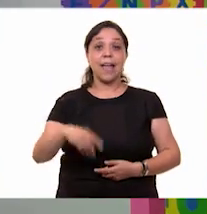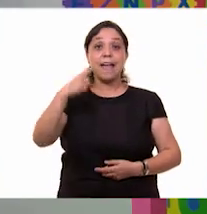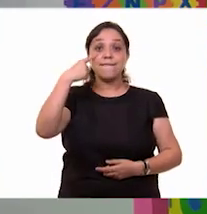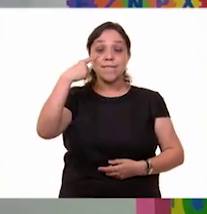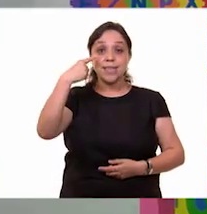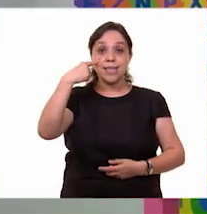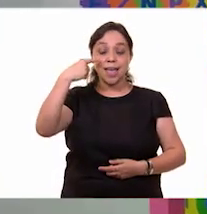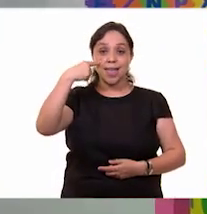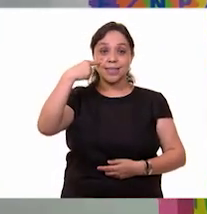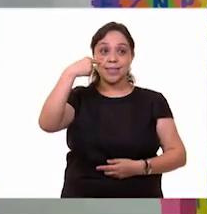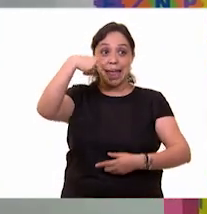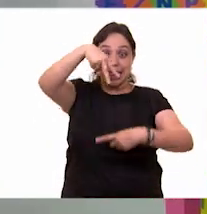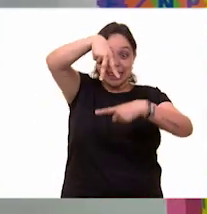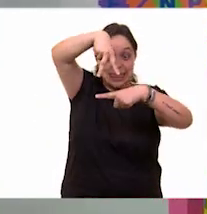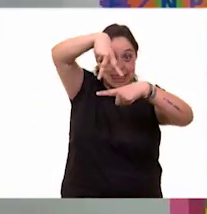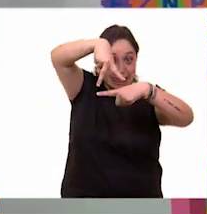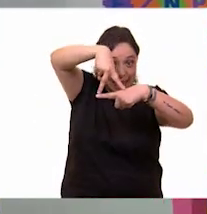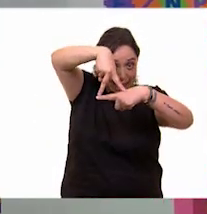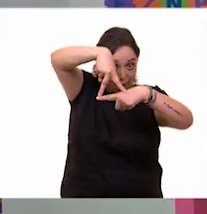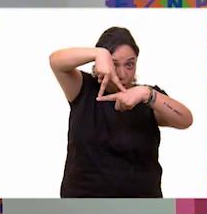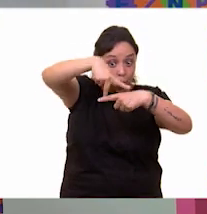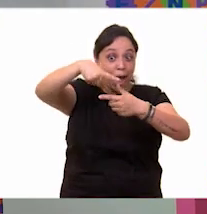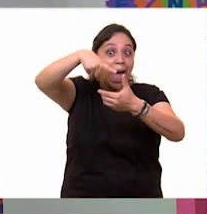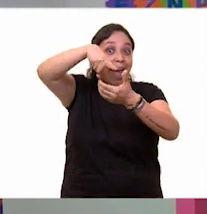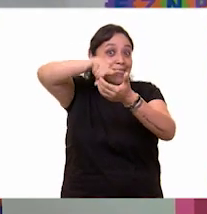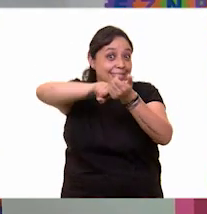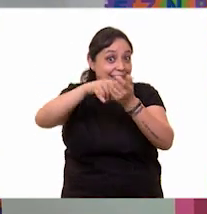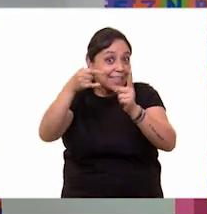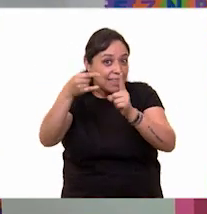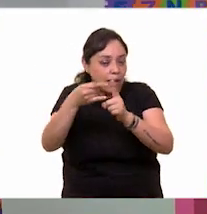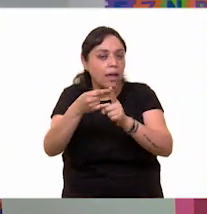Cuadrado dentro de un triángulo. Creo que ya